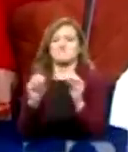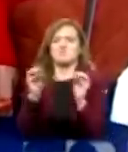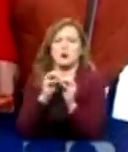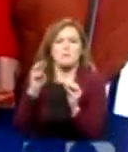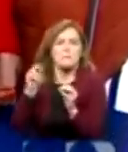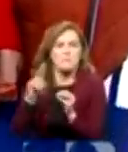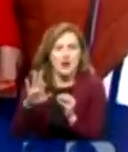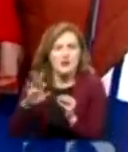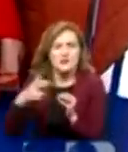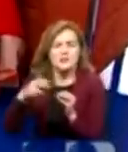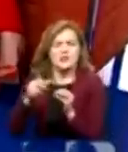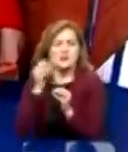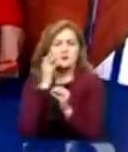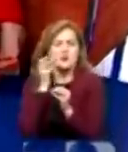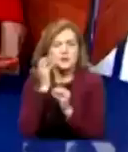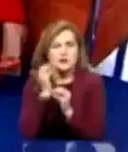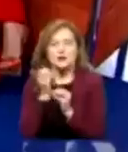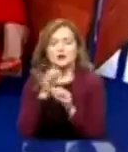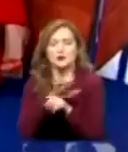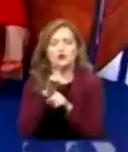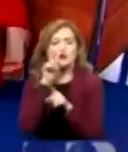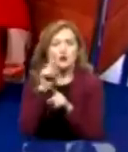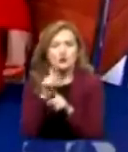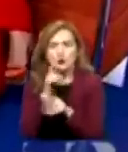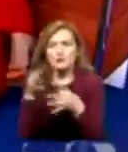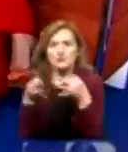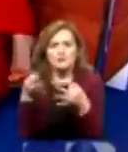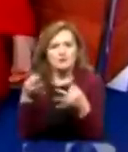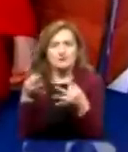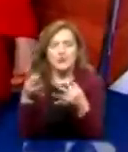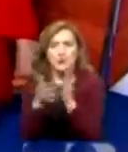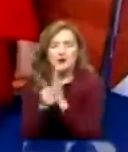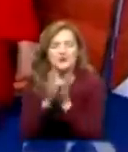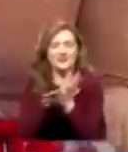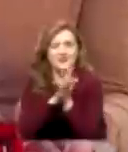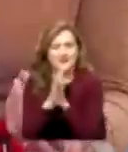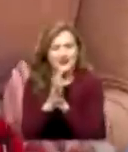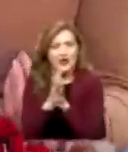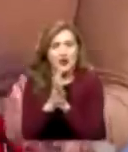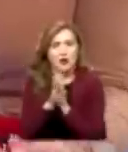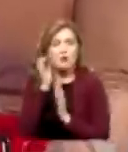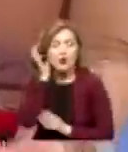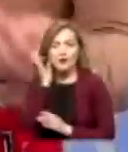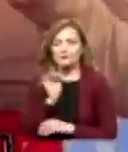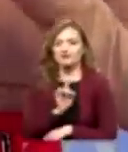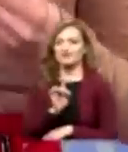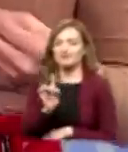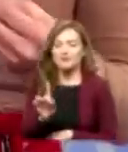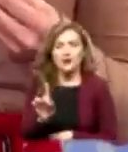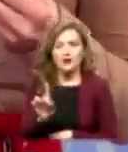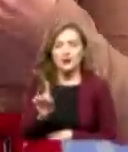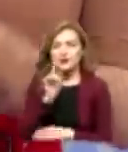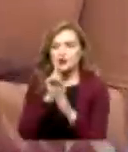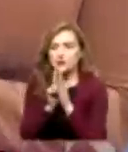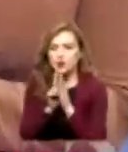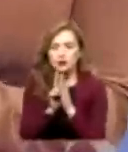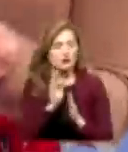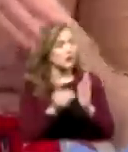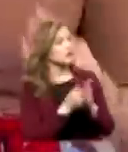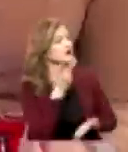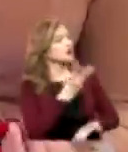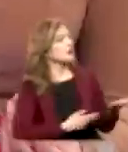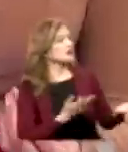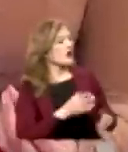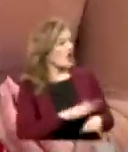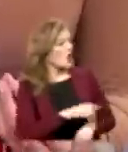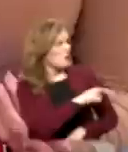de abuso sexual, sino el tema del tratamiento de la justicia. No es posible que una mujer llegue a denunciar y que se la revictimice, porque muchas veces nos acusan